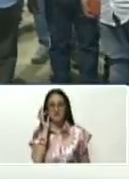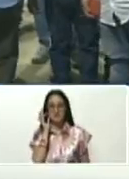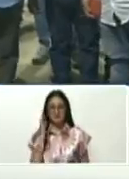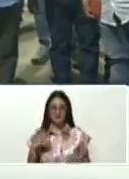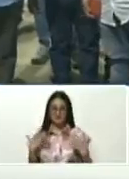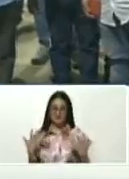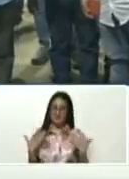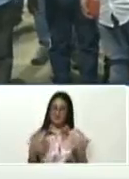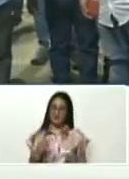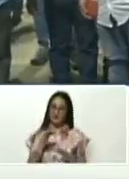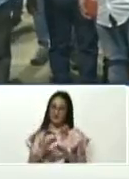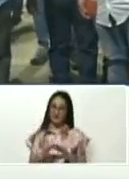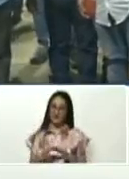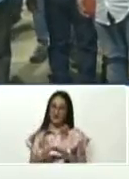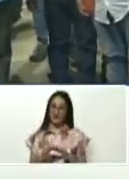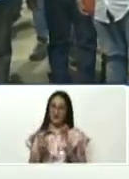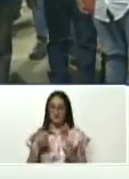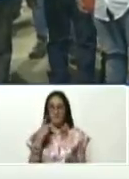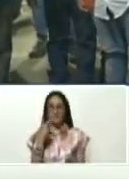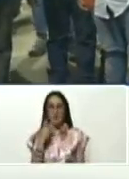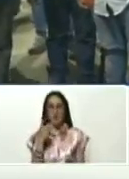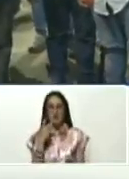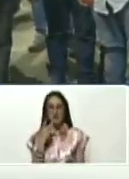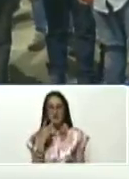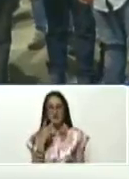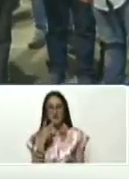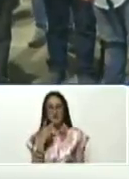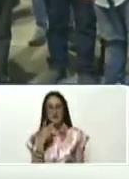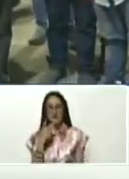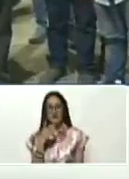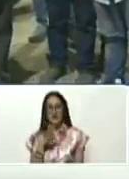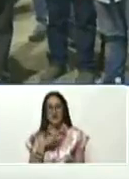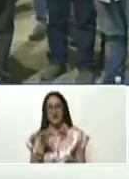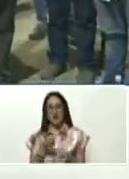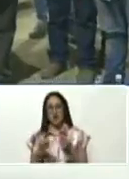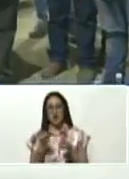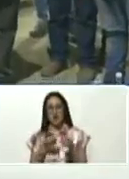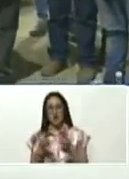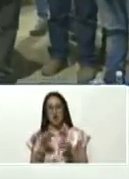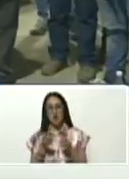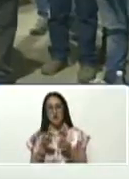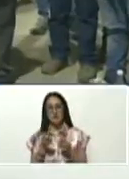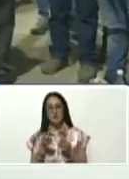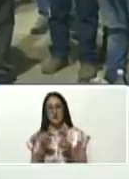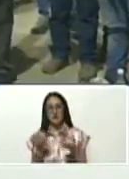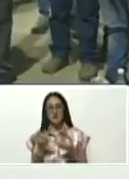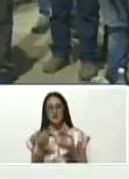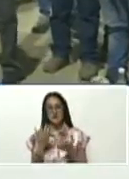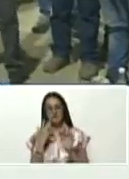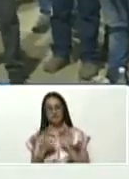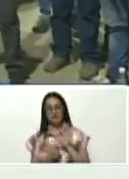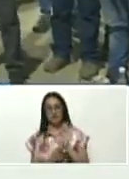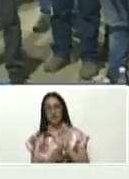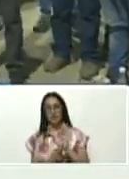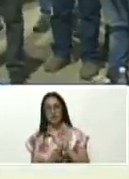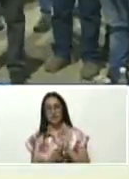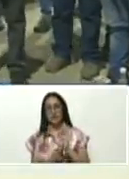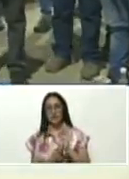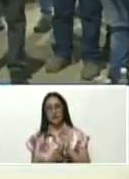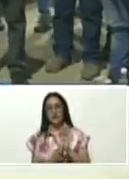esperanza, lo político y la política en la economía que se pone de manifiesto en